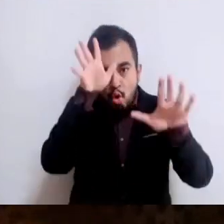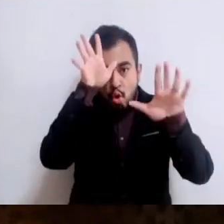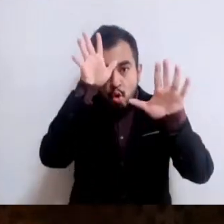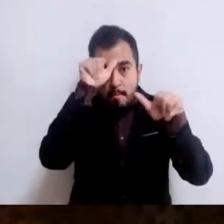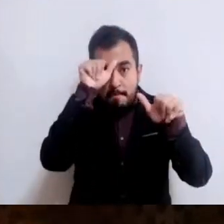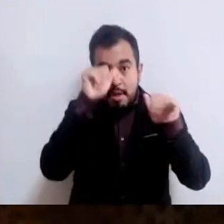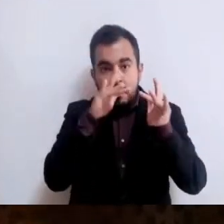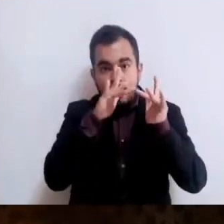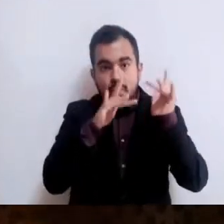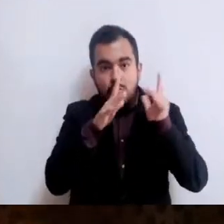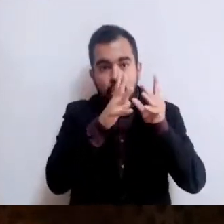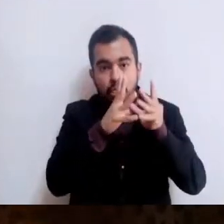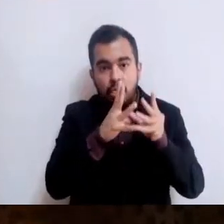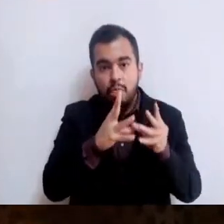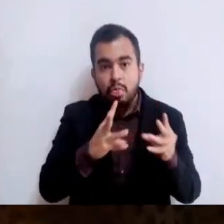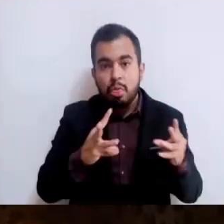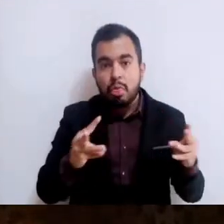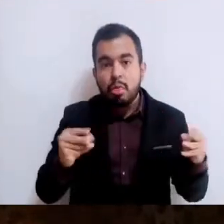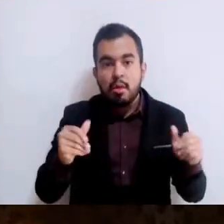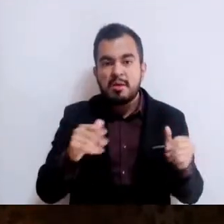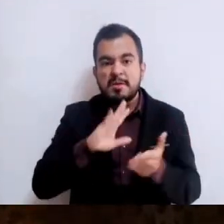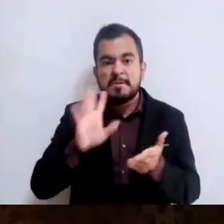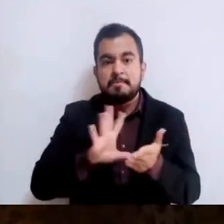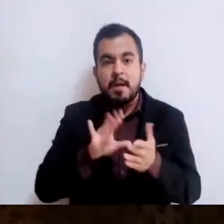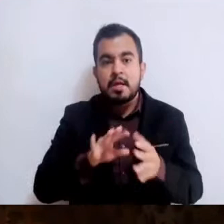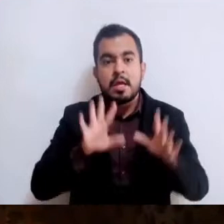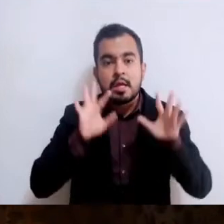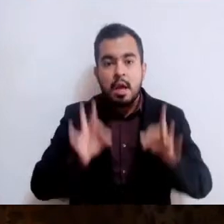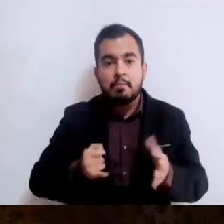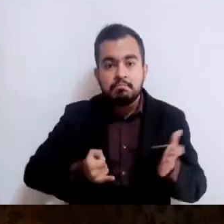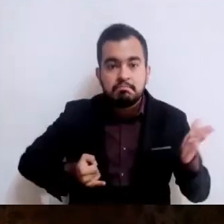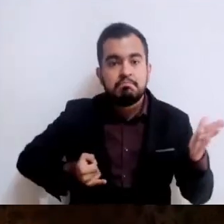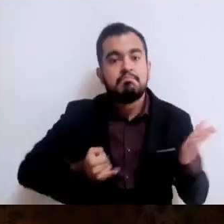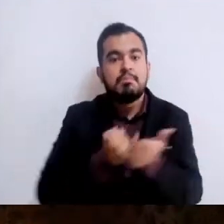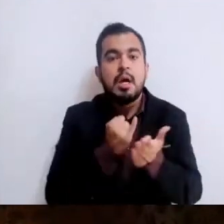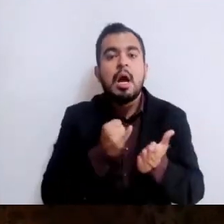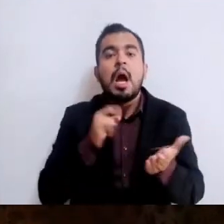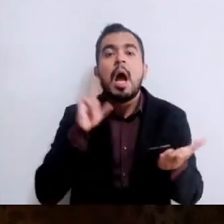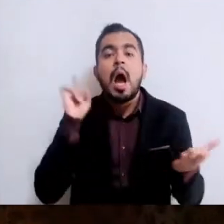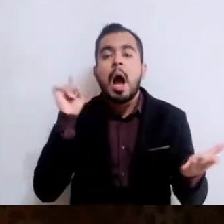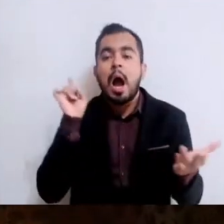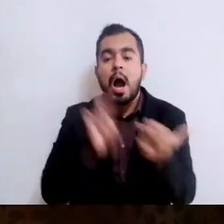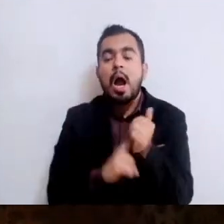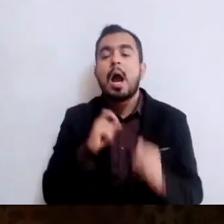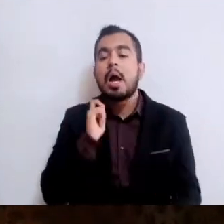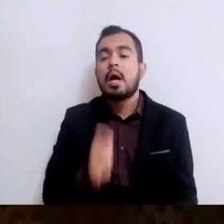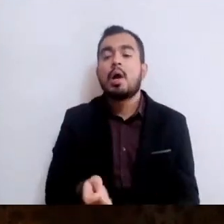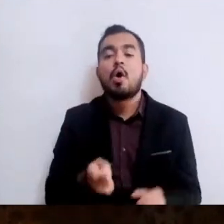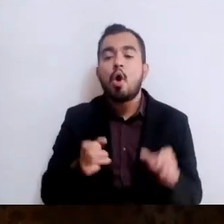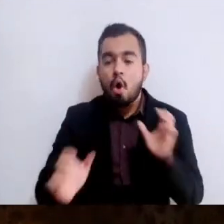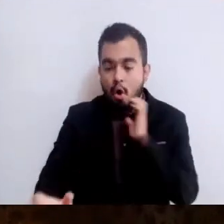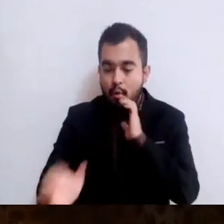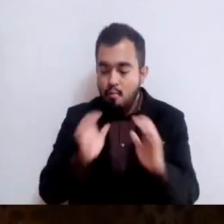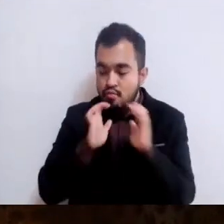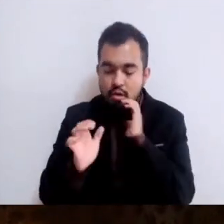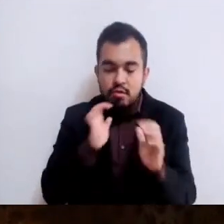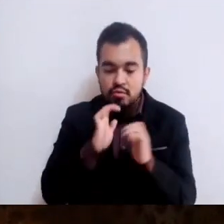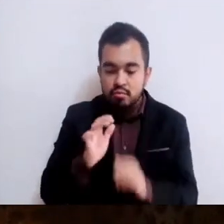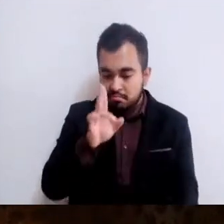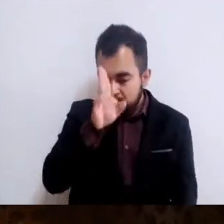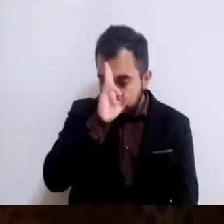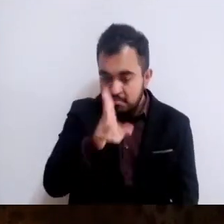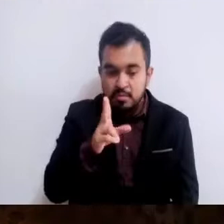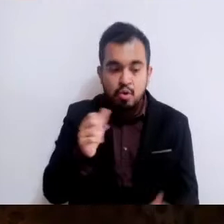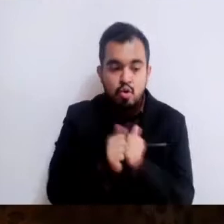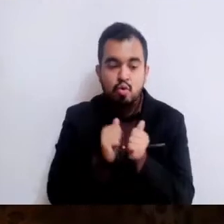vínculo matrimonial por acciones donde se restringe la comunicación con los hijos por parte